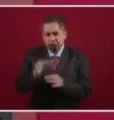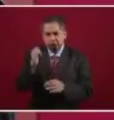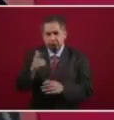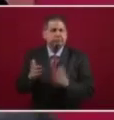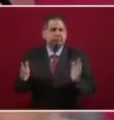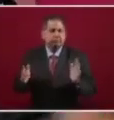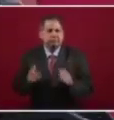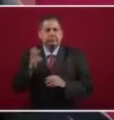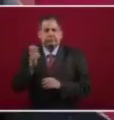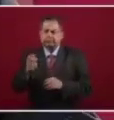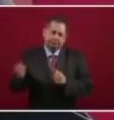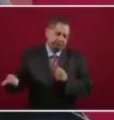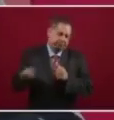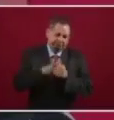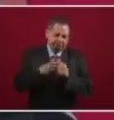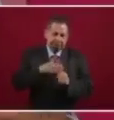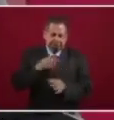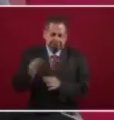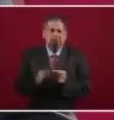Entonces, eso es lo primero.